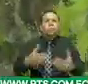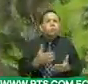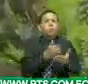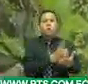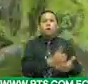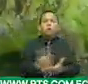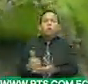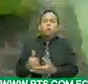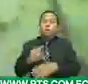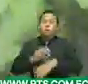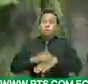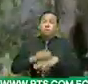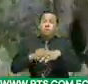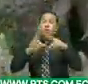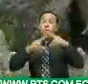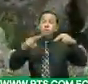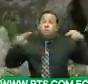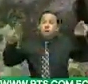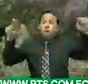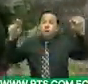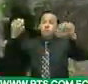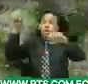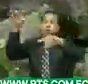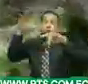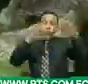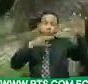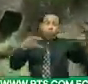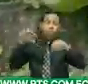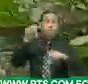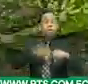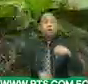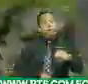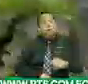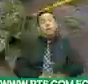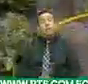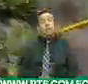implacable dejó a su paso. En Chimborazo informa.